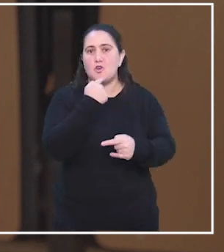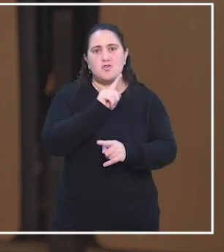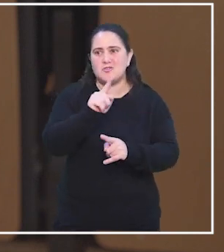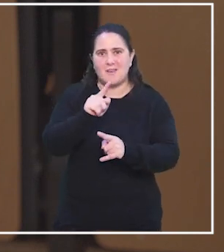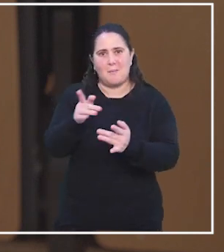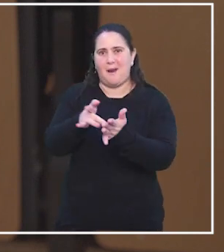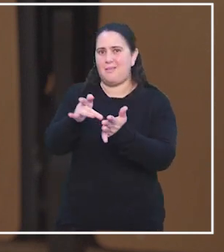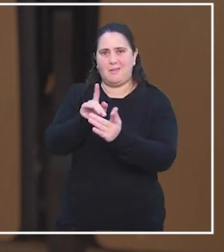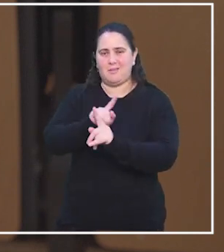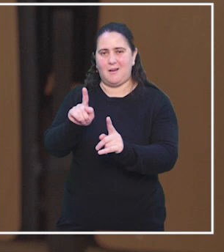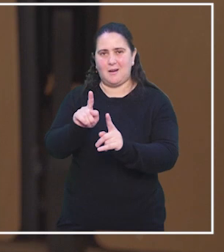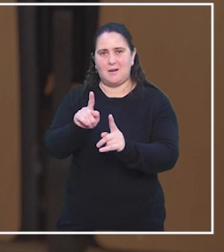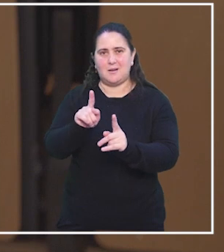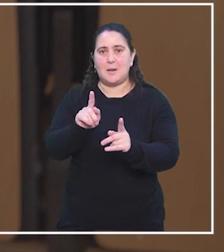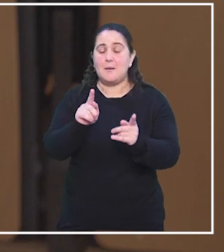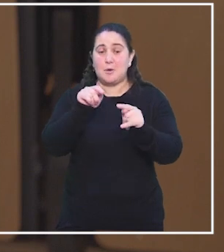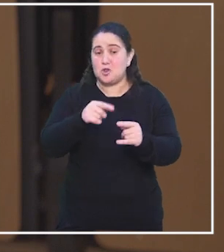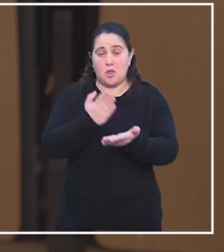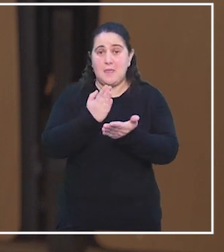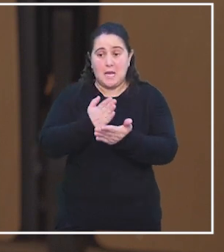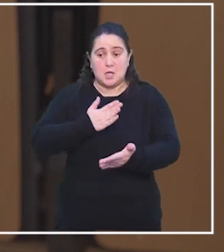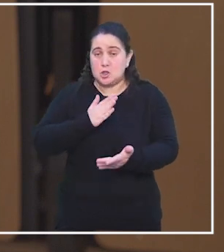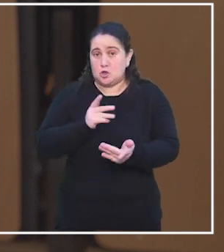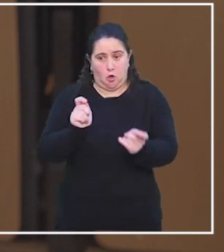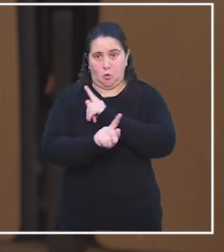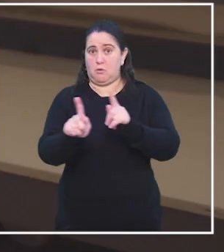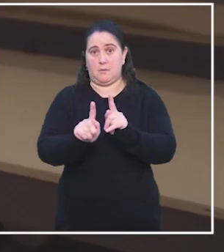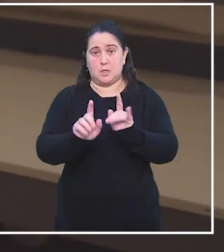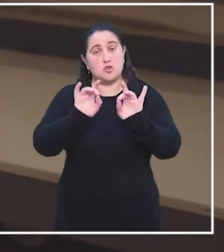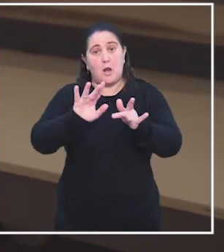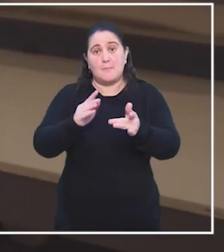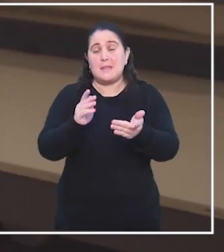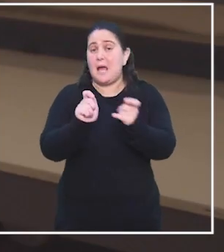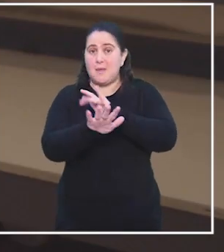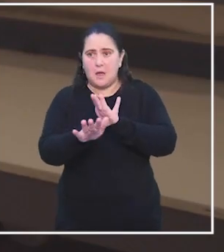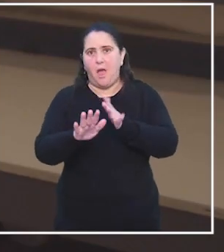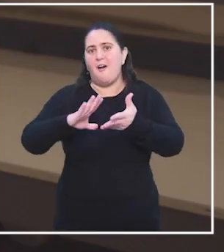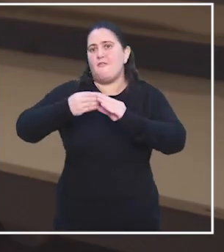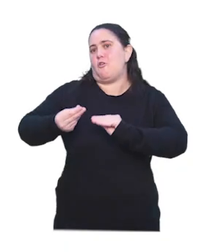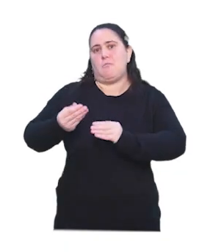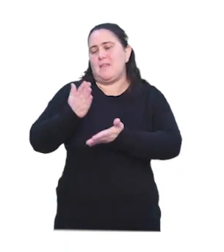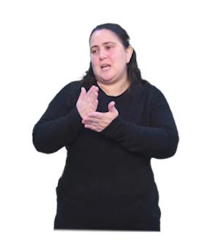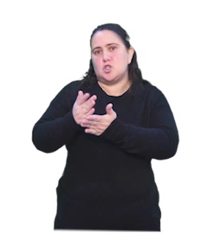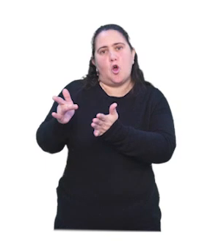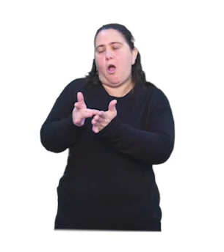en el mundo digital, pero esto no transforma nuestros derechos, sino simplemente nuestra manera de ejercerlos online.